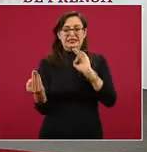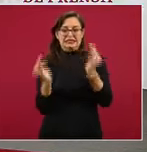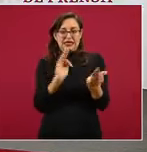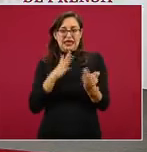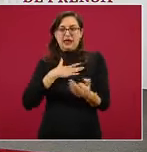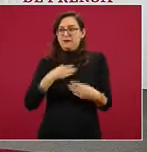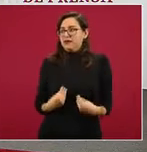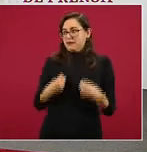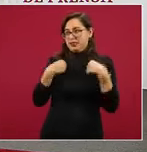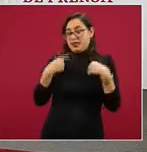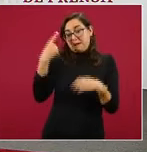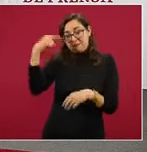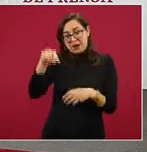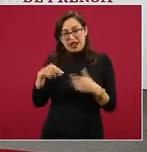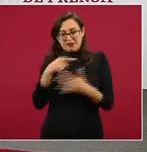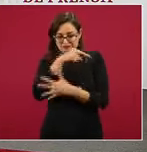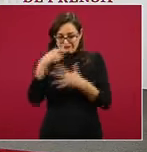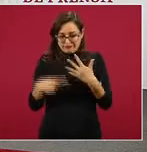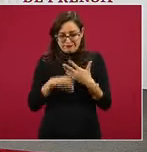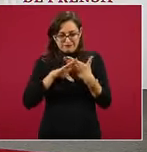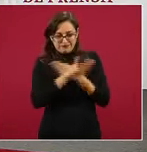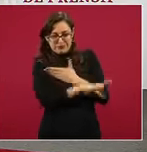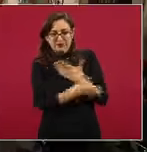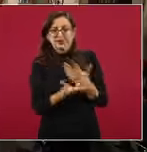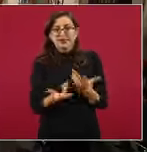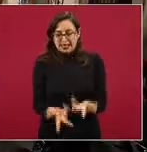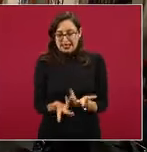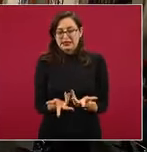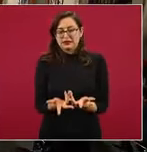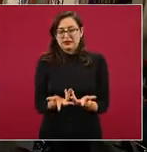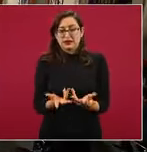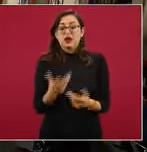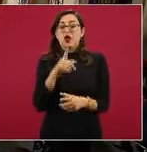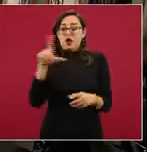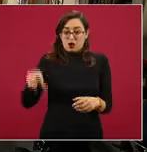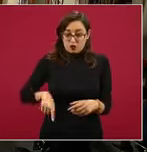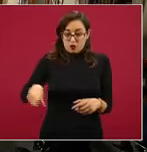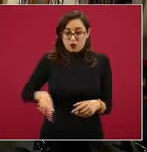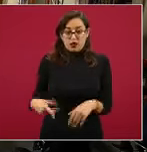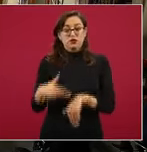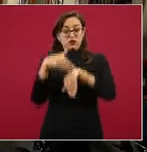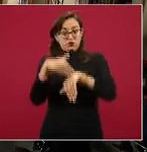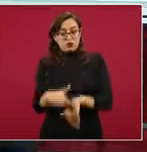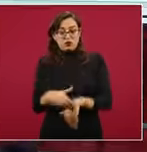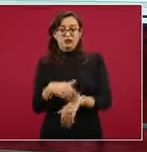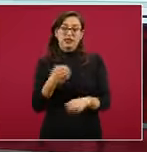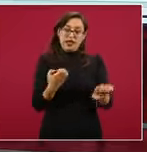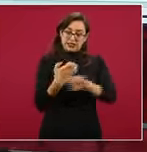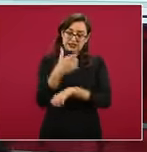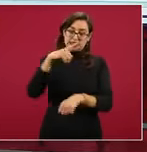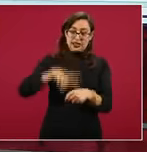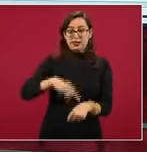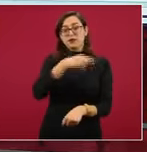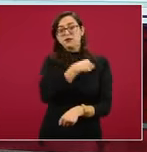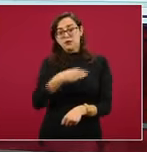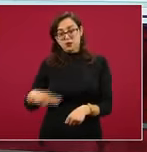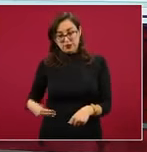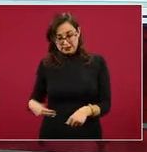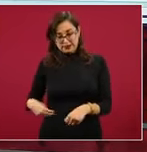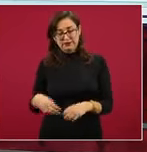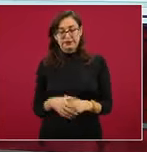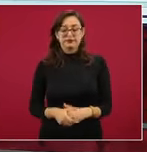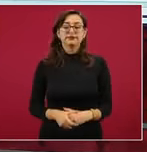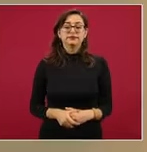viviendo para tomar las medidas específicas en conjunto con sus gobiernos locales, el gobierno estatal y